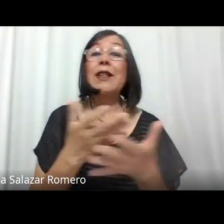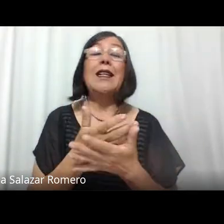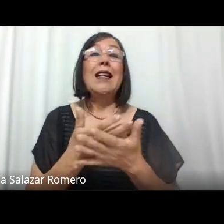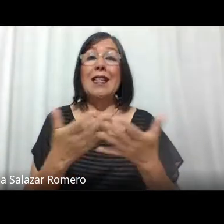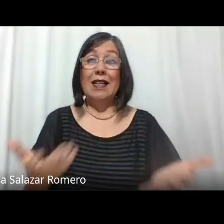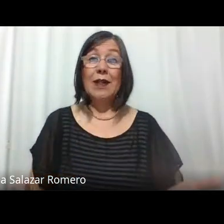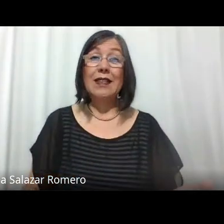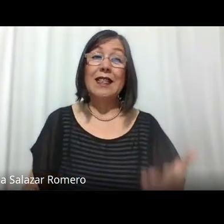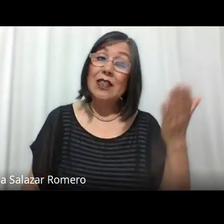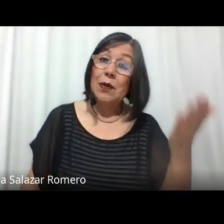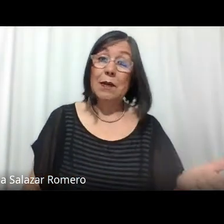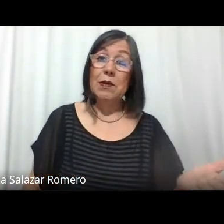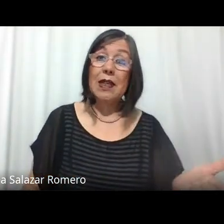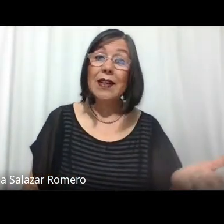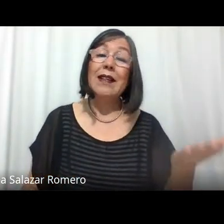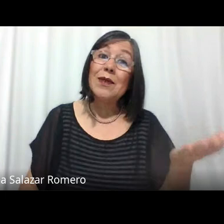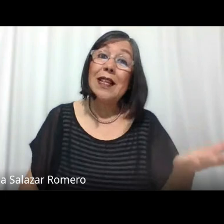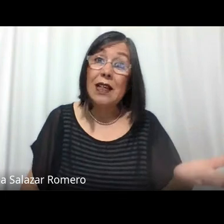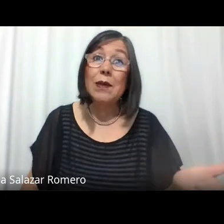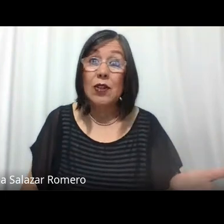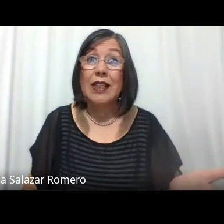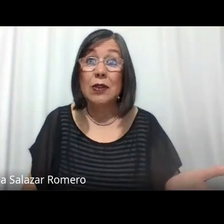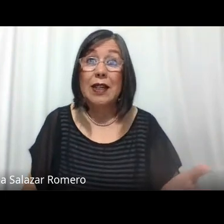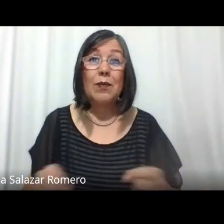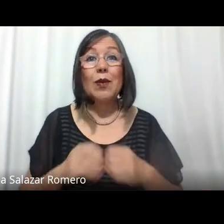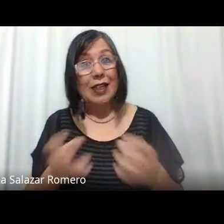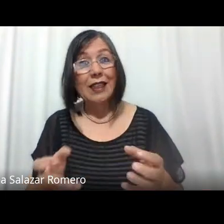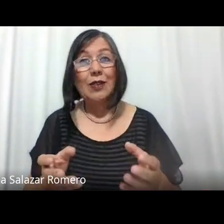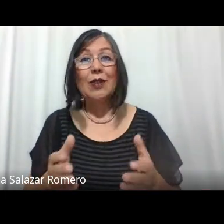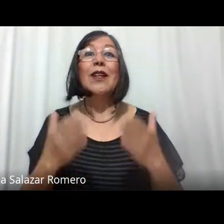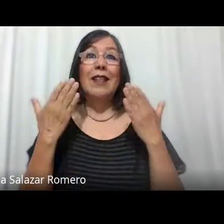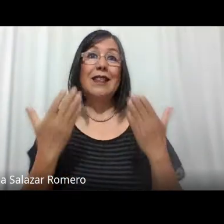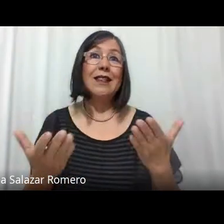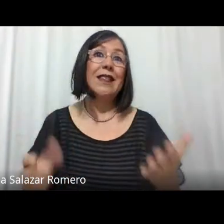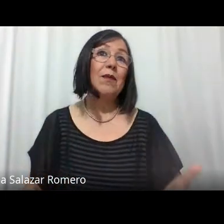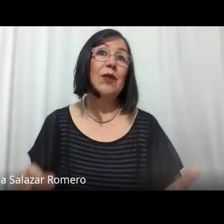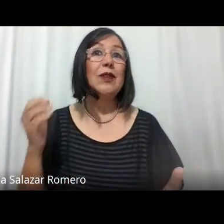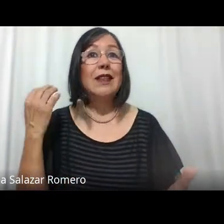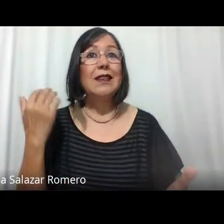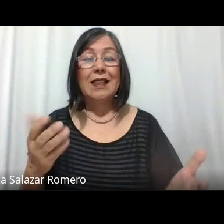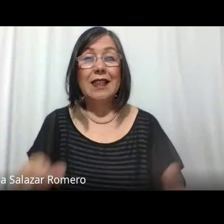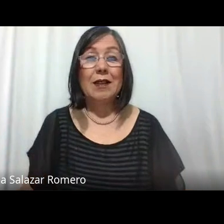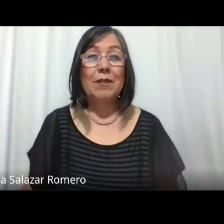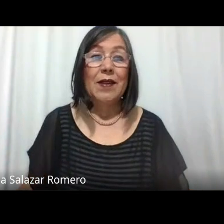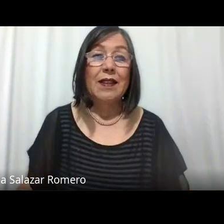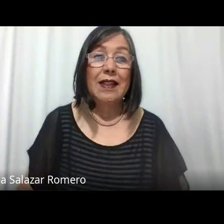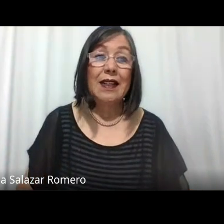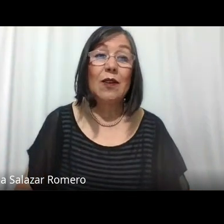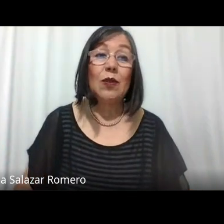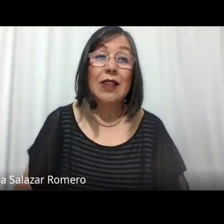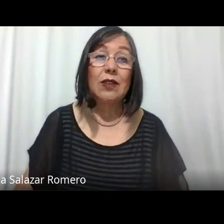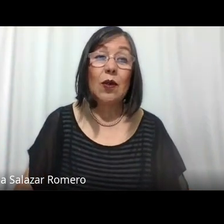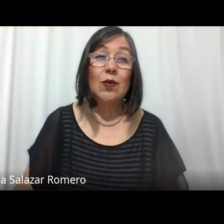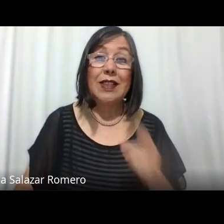ustedes, porque la lengua de señas, ahorita vamos a ver, es una lengua visogestual, por lo tanto, necesitamos tener